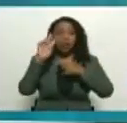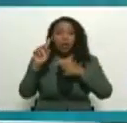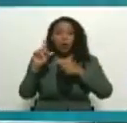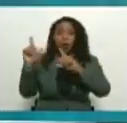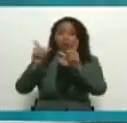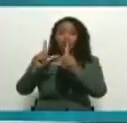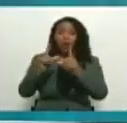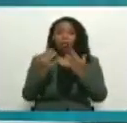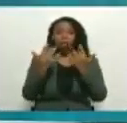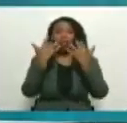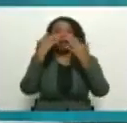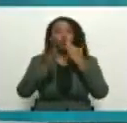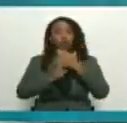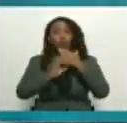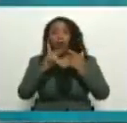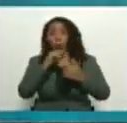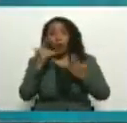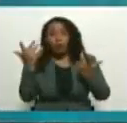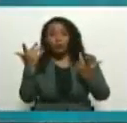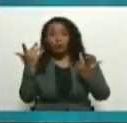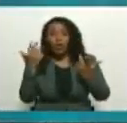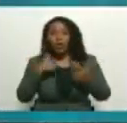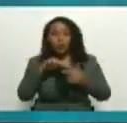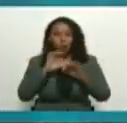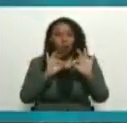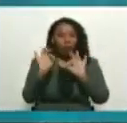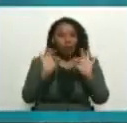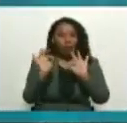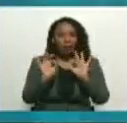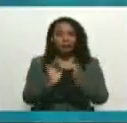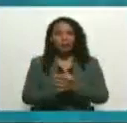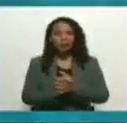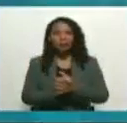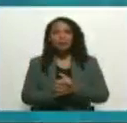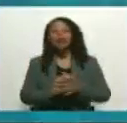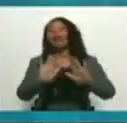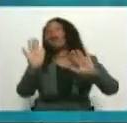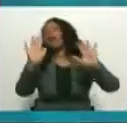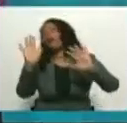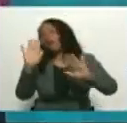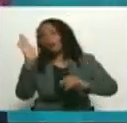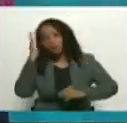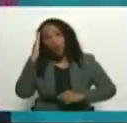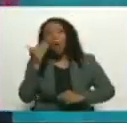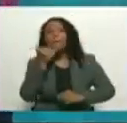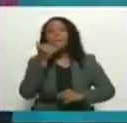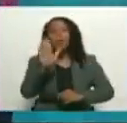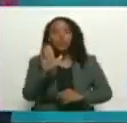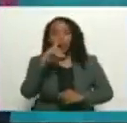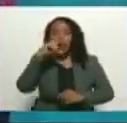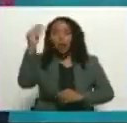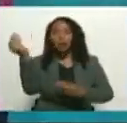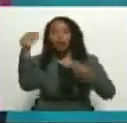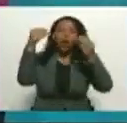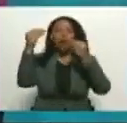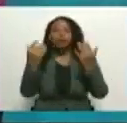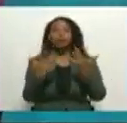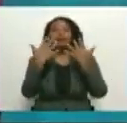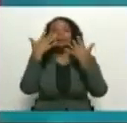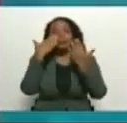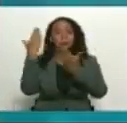aroma, todavía. Estamos en eso. Ah, ok, el próximo con Maduro Plus será con aroma.